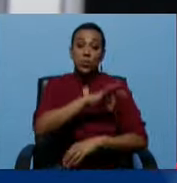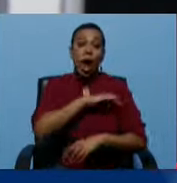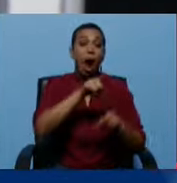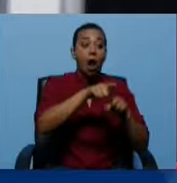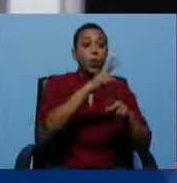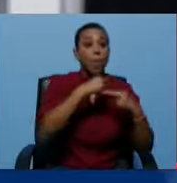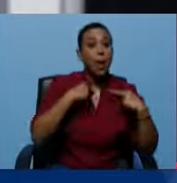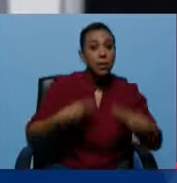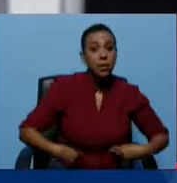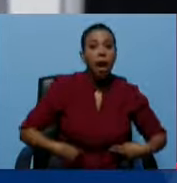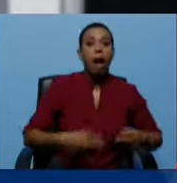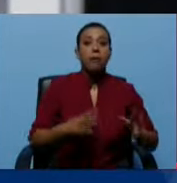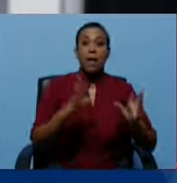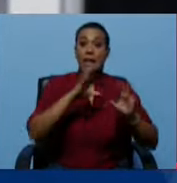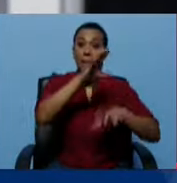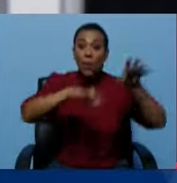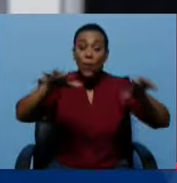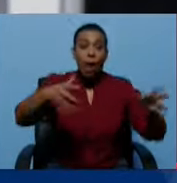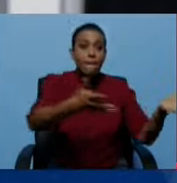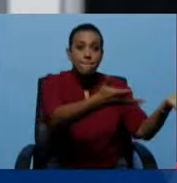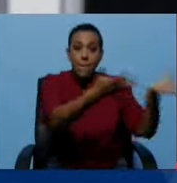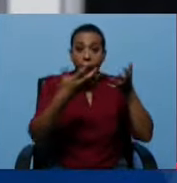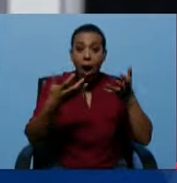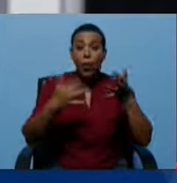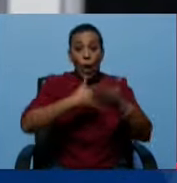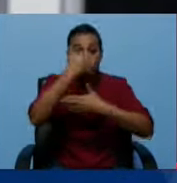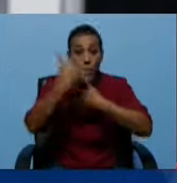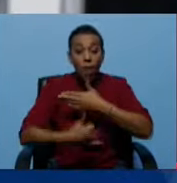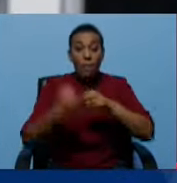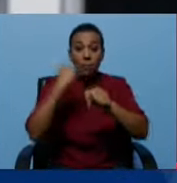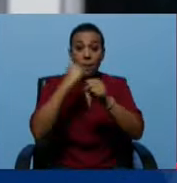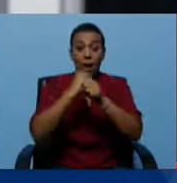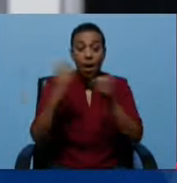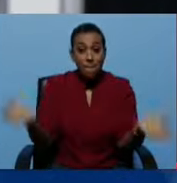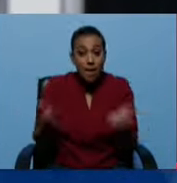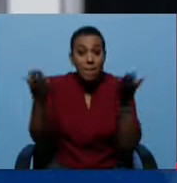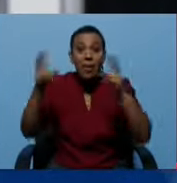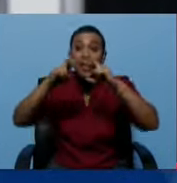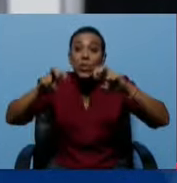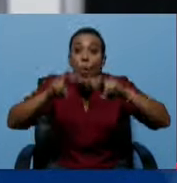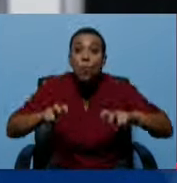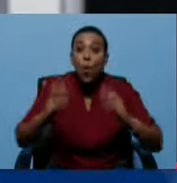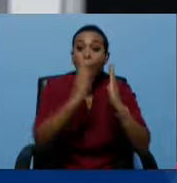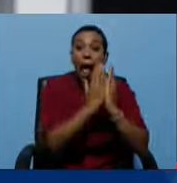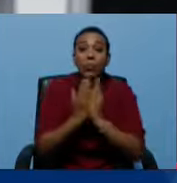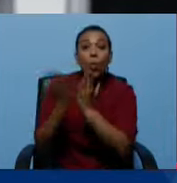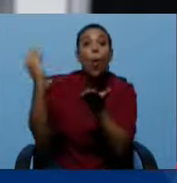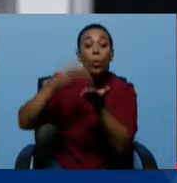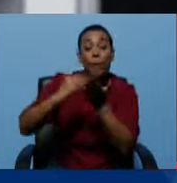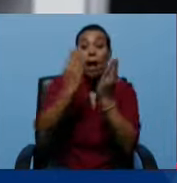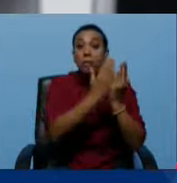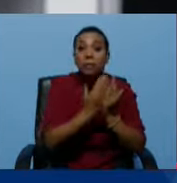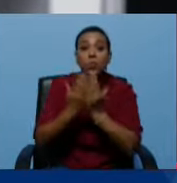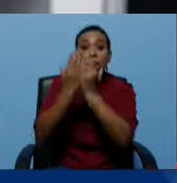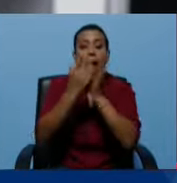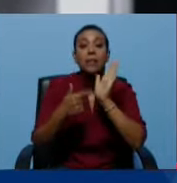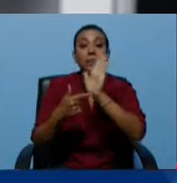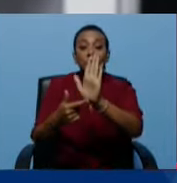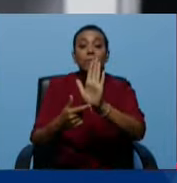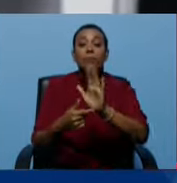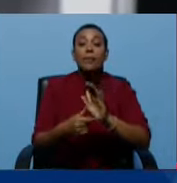las humanidades del país a un programa de estímulo a la investigación y se